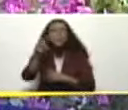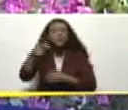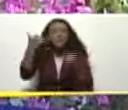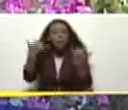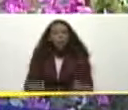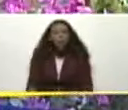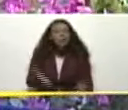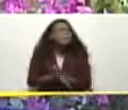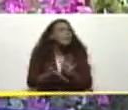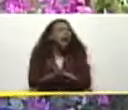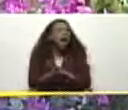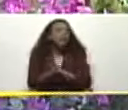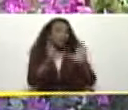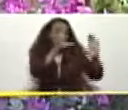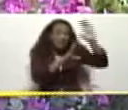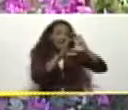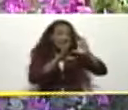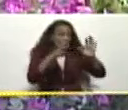presente.